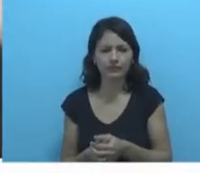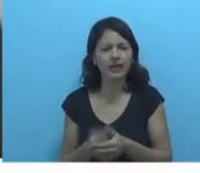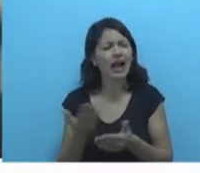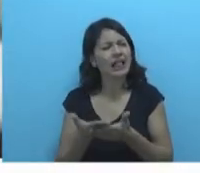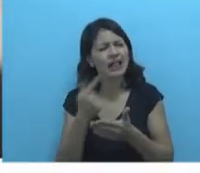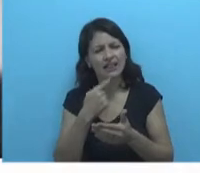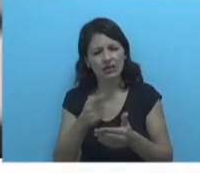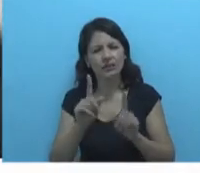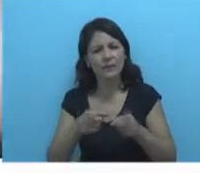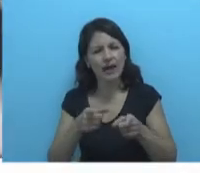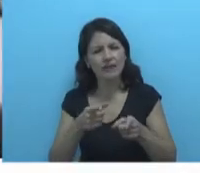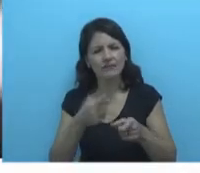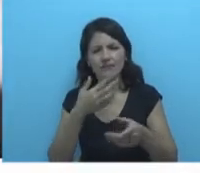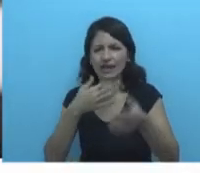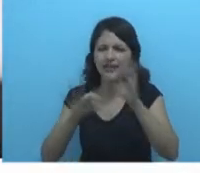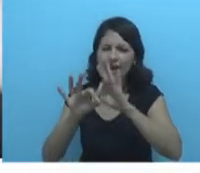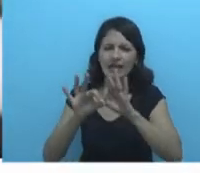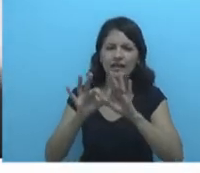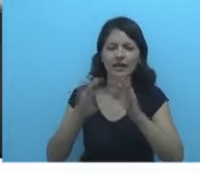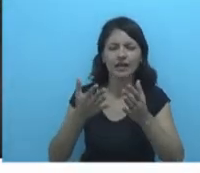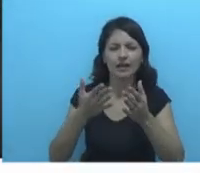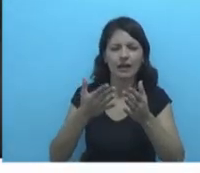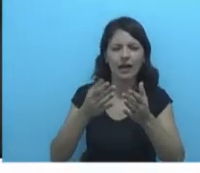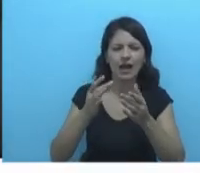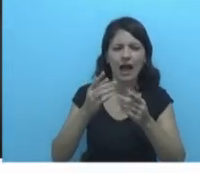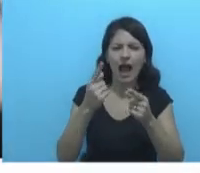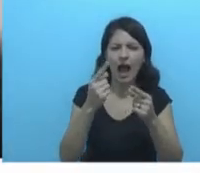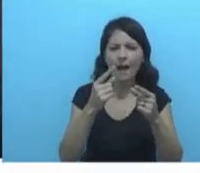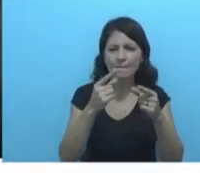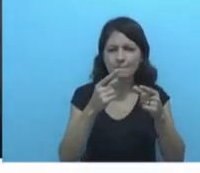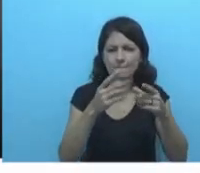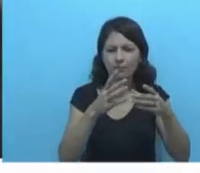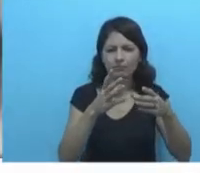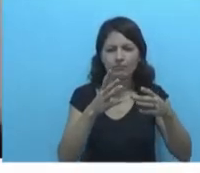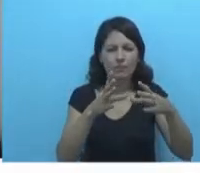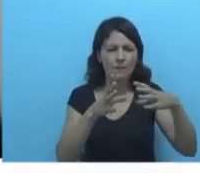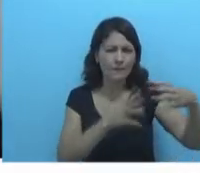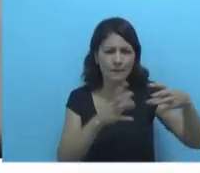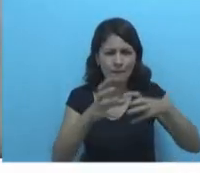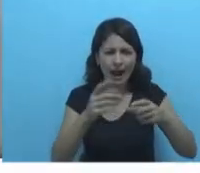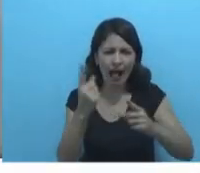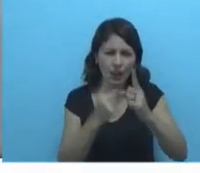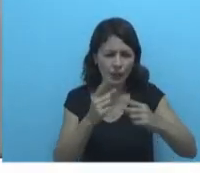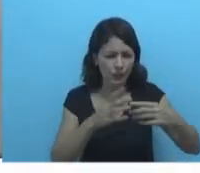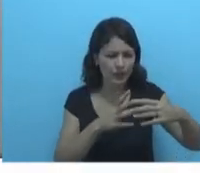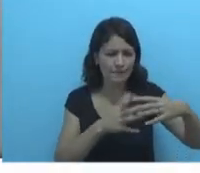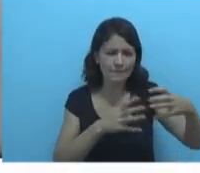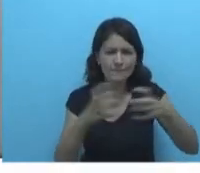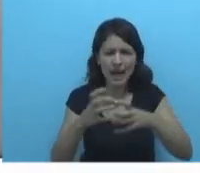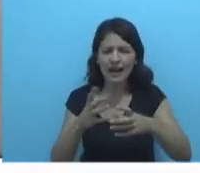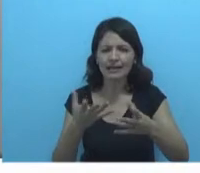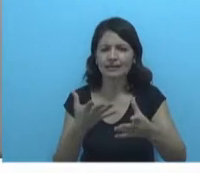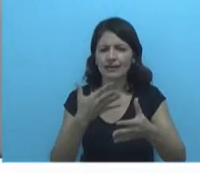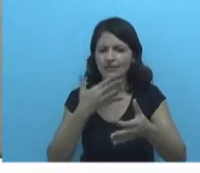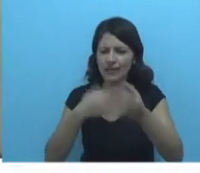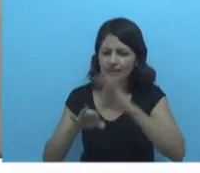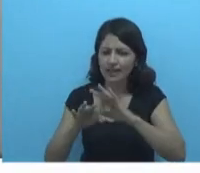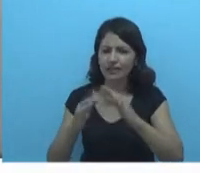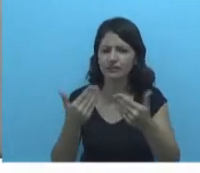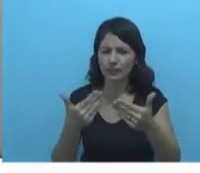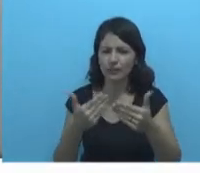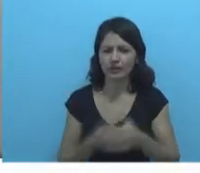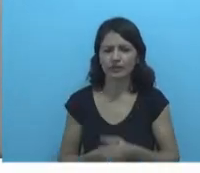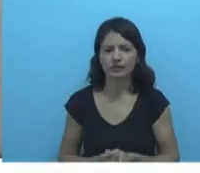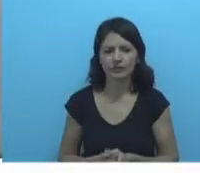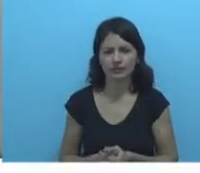puedan vender piezas de mayor volumen de 32 kilos. Porque eso genera trabajo